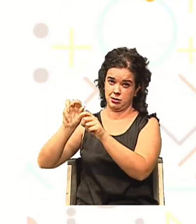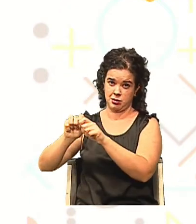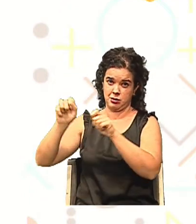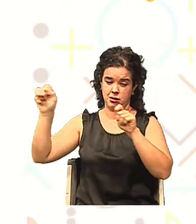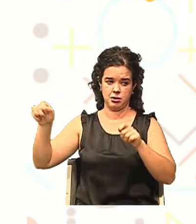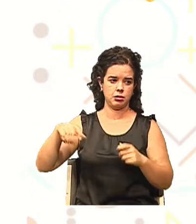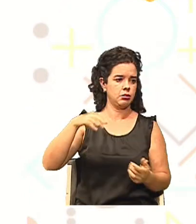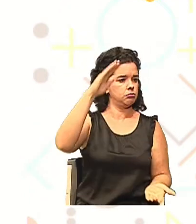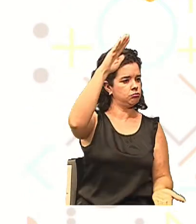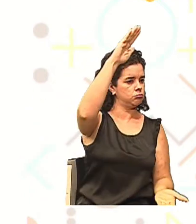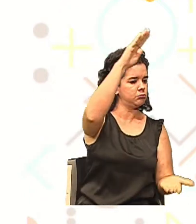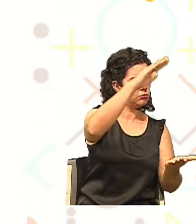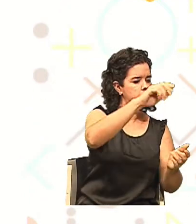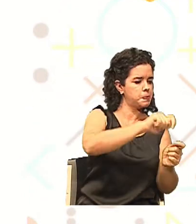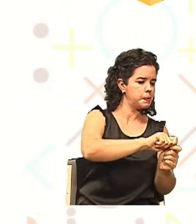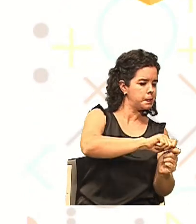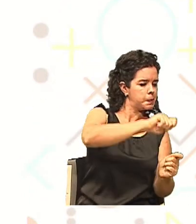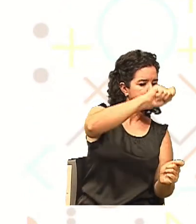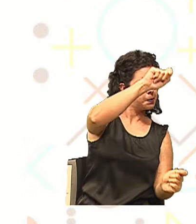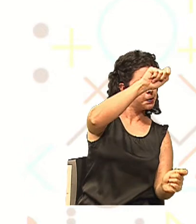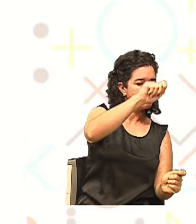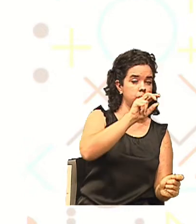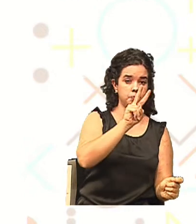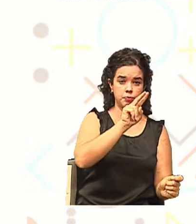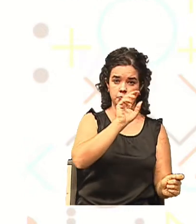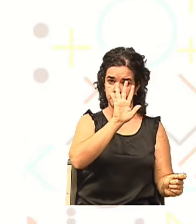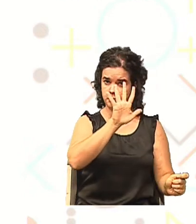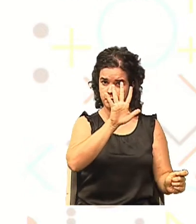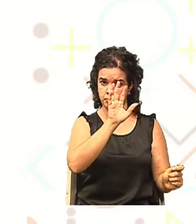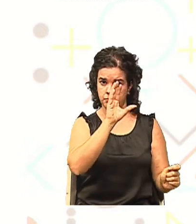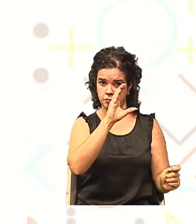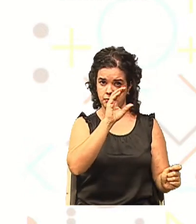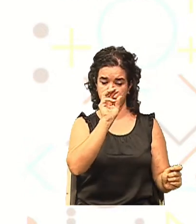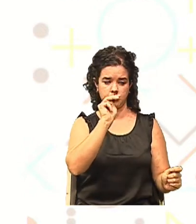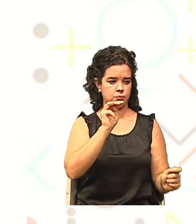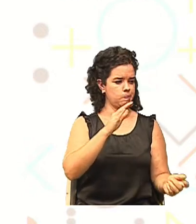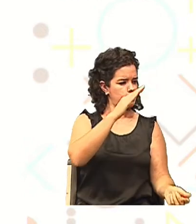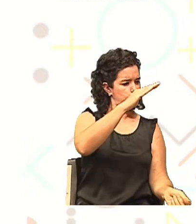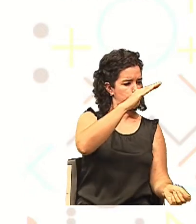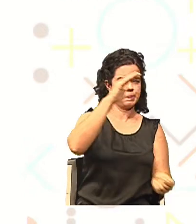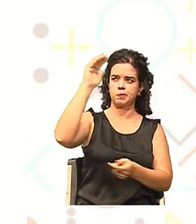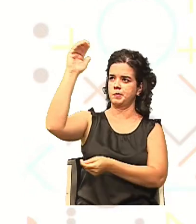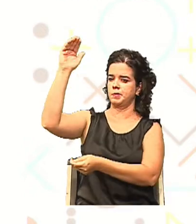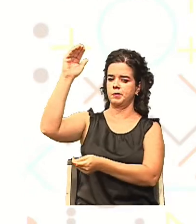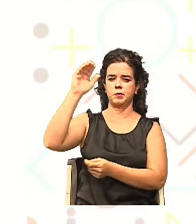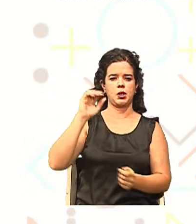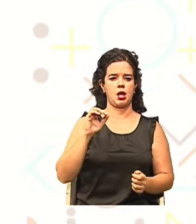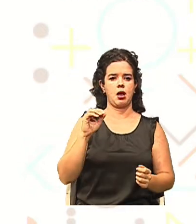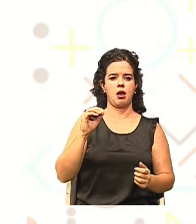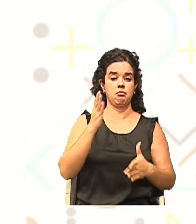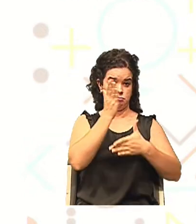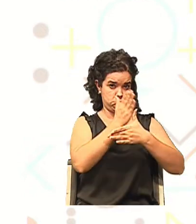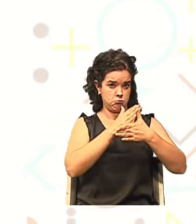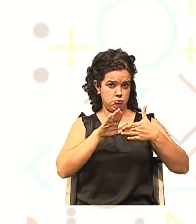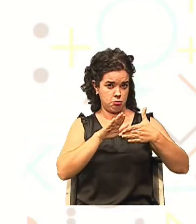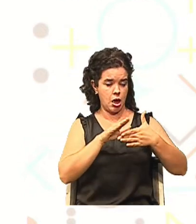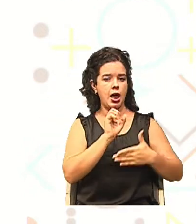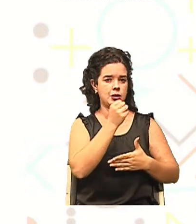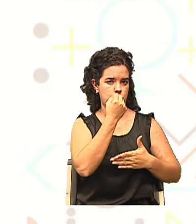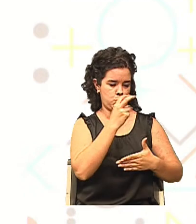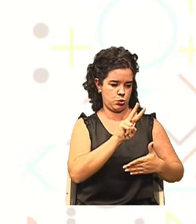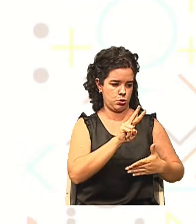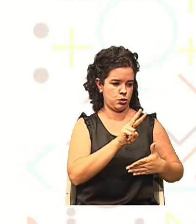grupo 1, que era 25 centímetros, obtuvo como resultado 12. Y